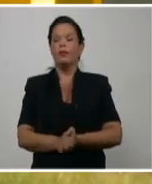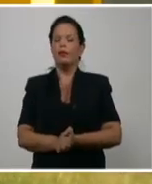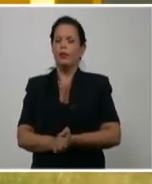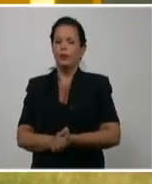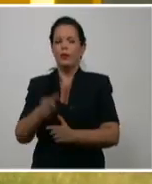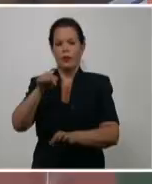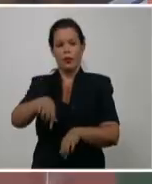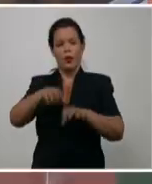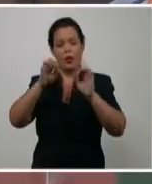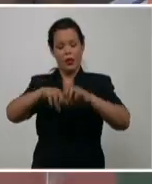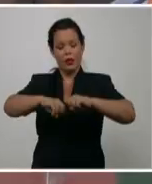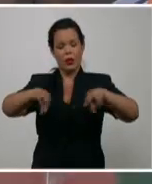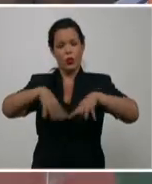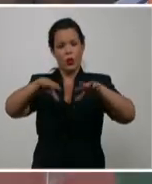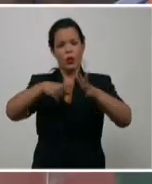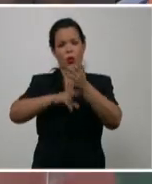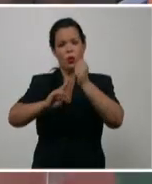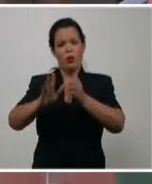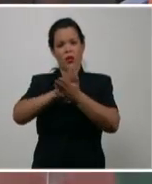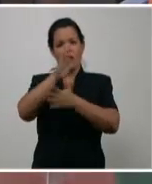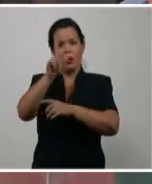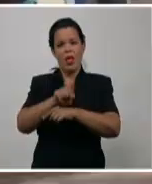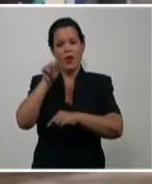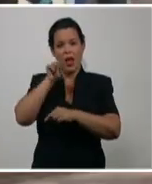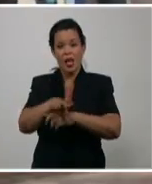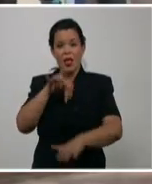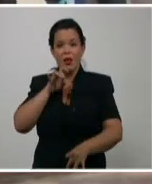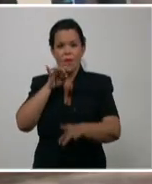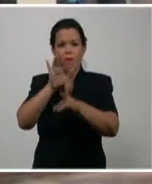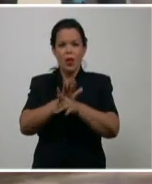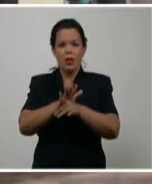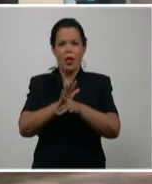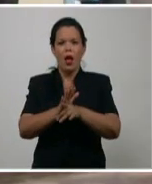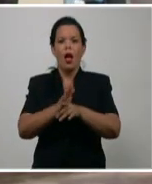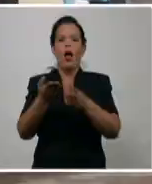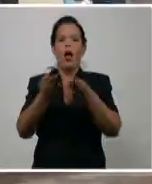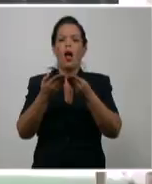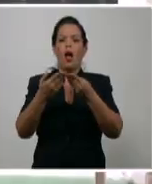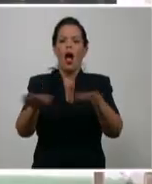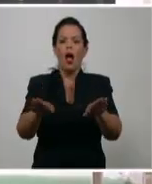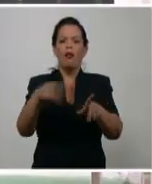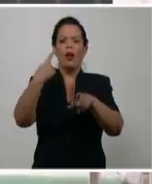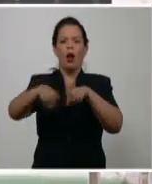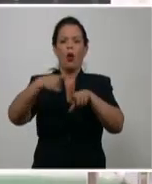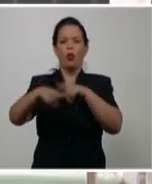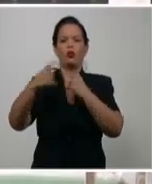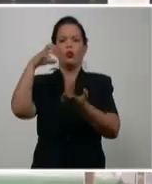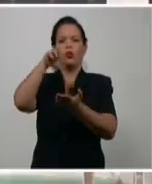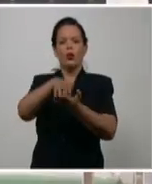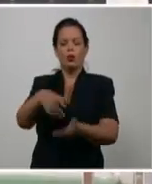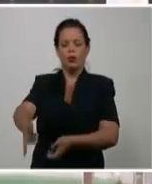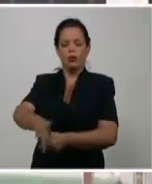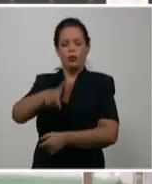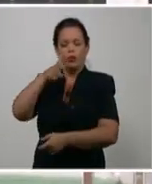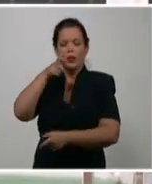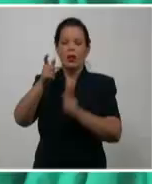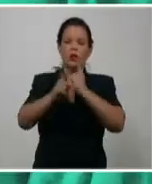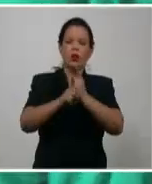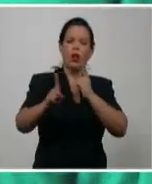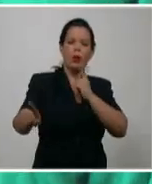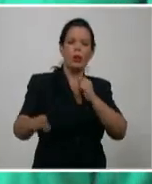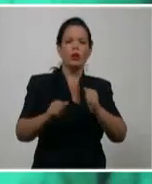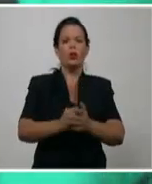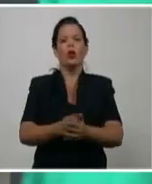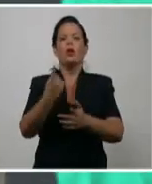COVID-19 en Mayabeque, se abren otros centros de aislamiento y se consolida la atención hospitalaria dentro del